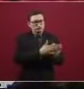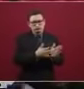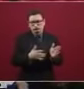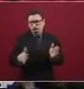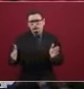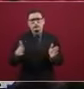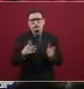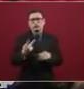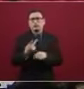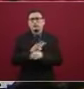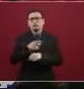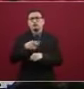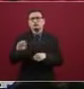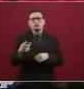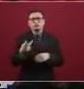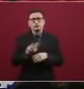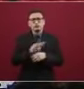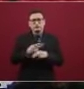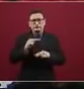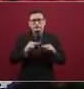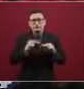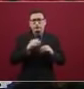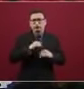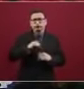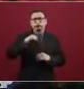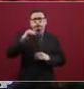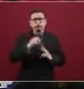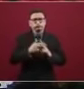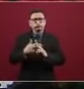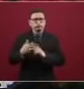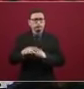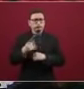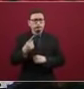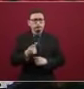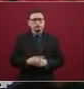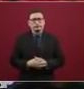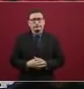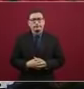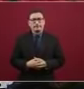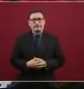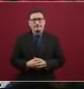¿Qué se les brincaron los índices de homicidios dolosos?